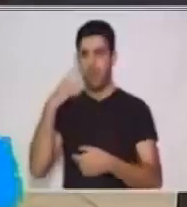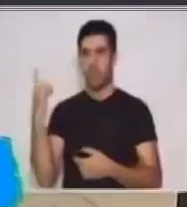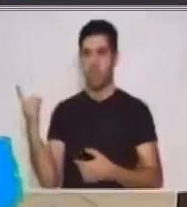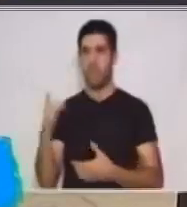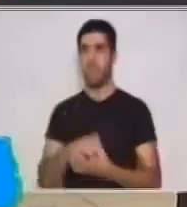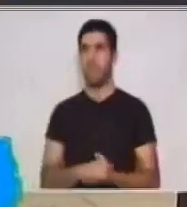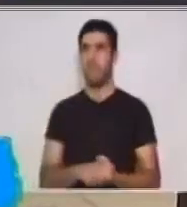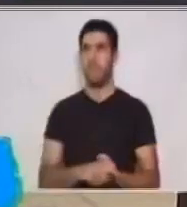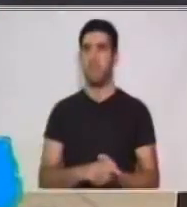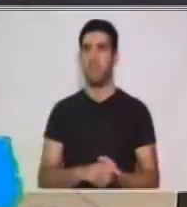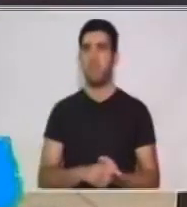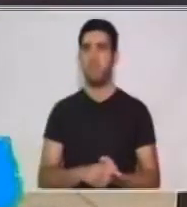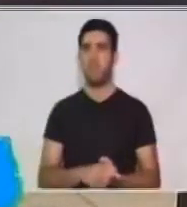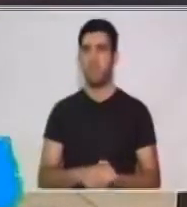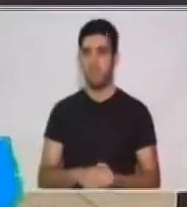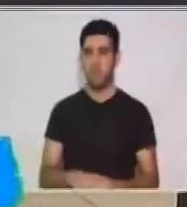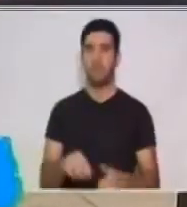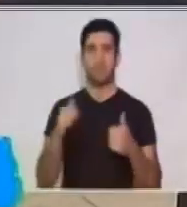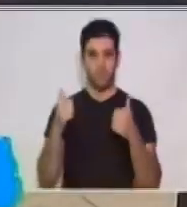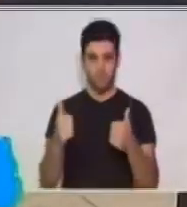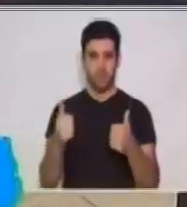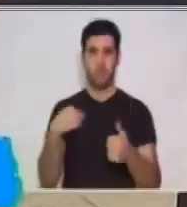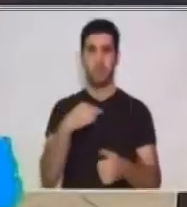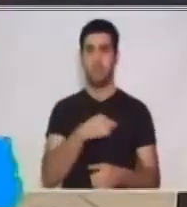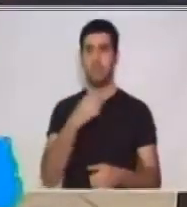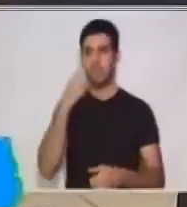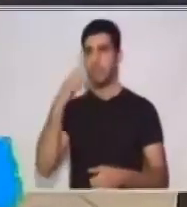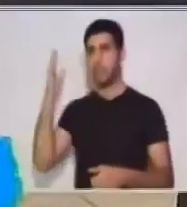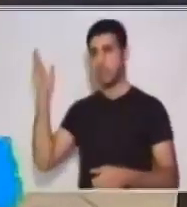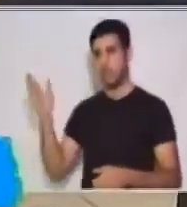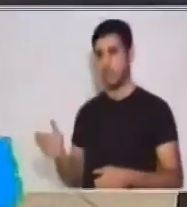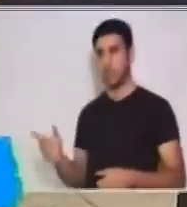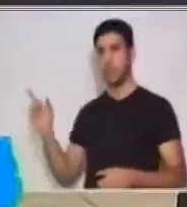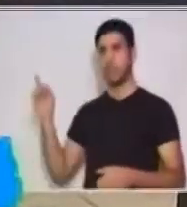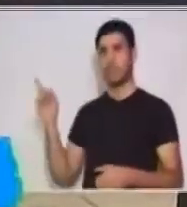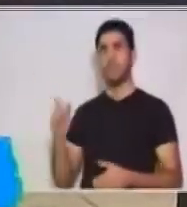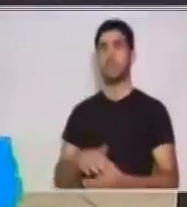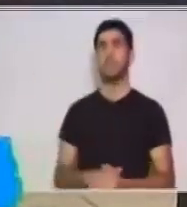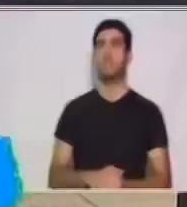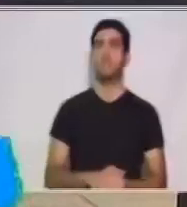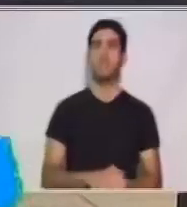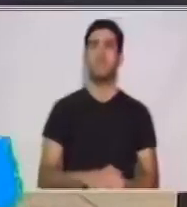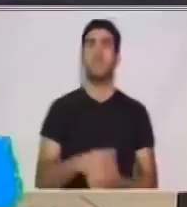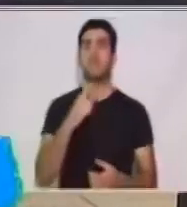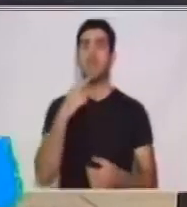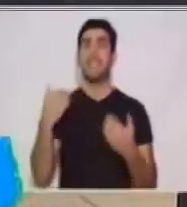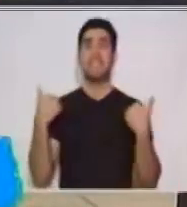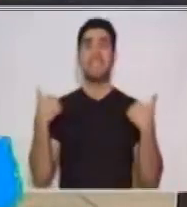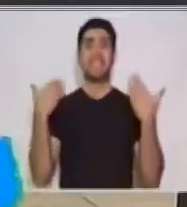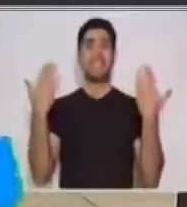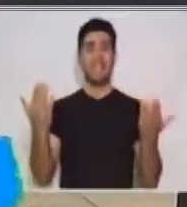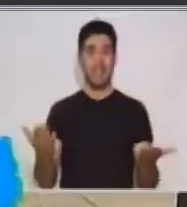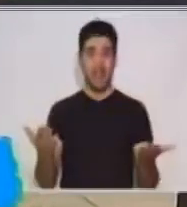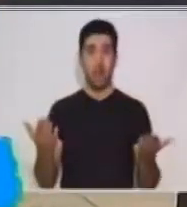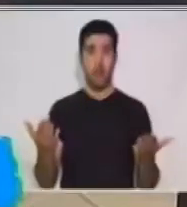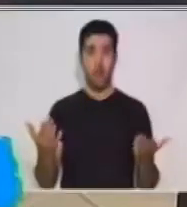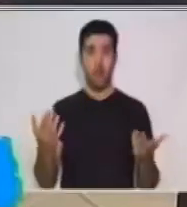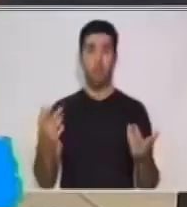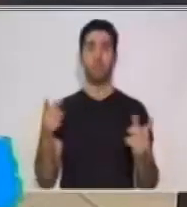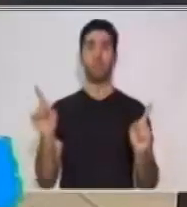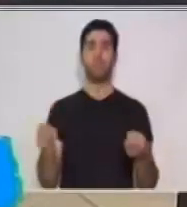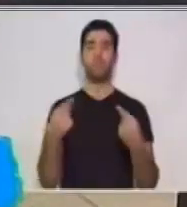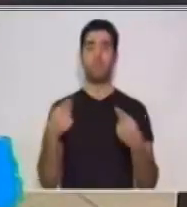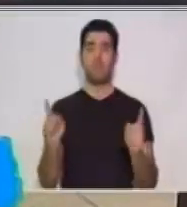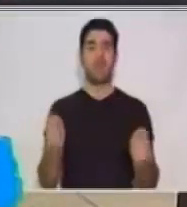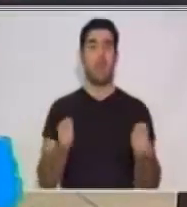ahora vamos a empezar con esta situación. En un salón municipal hubo un concierto de marimba